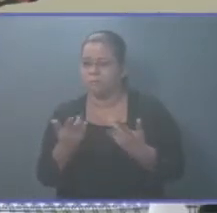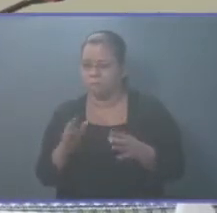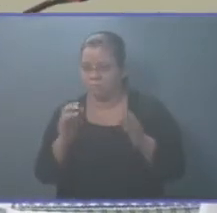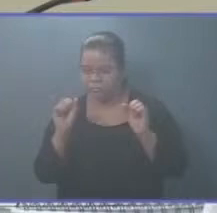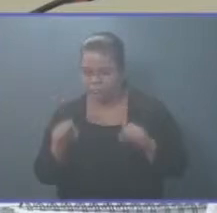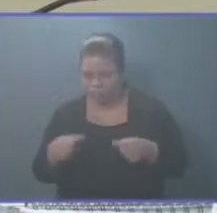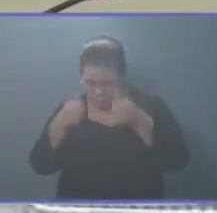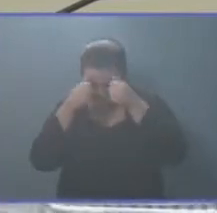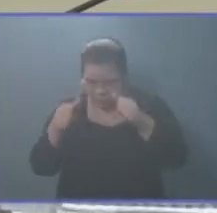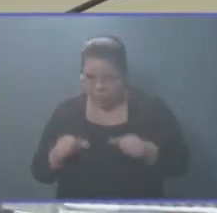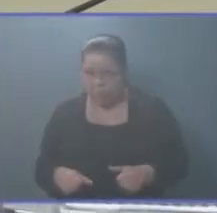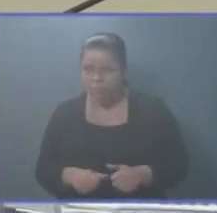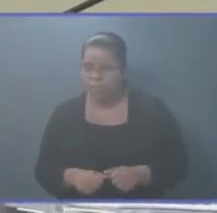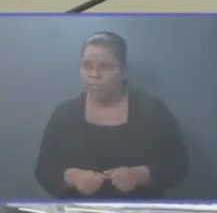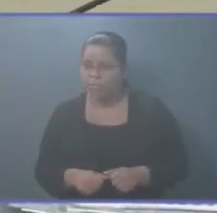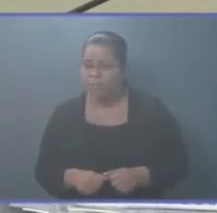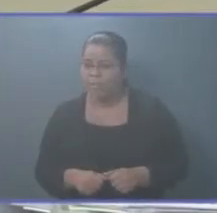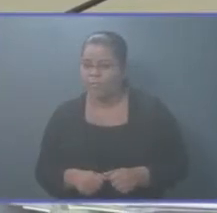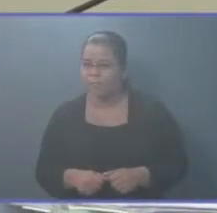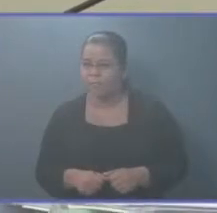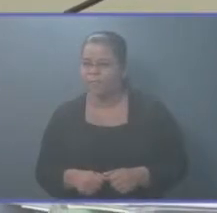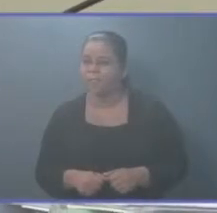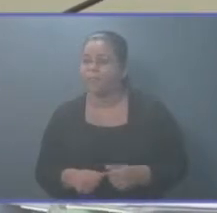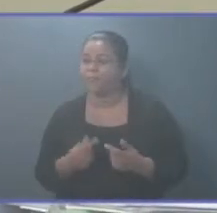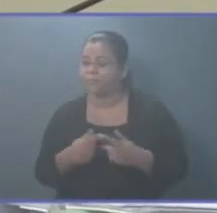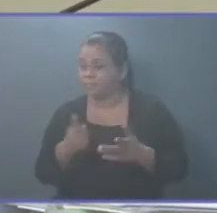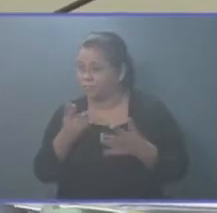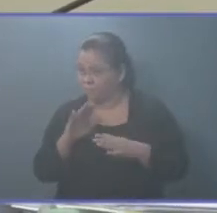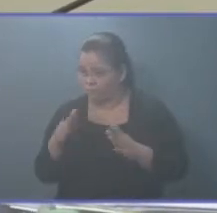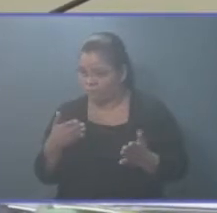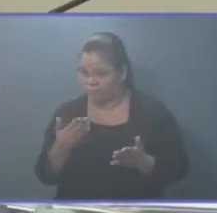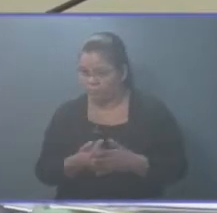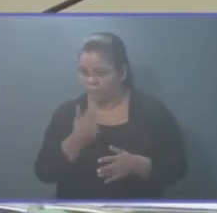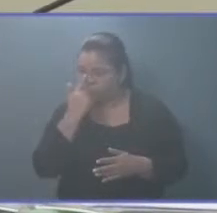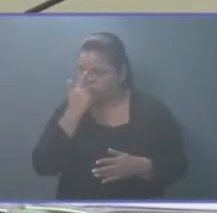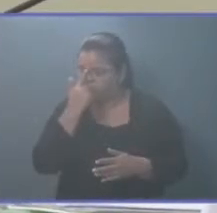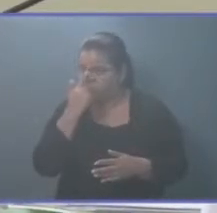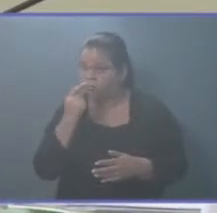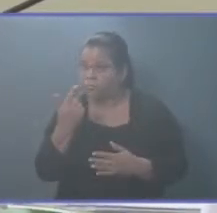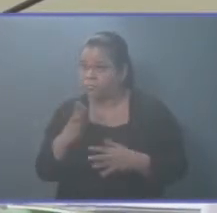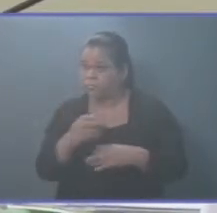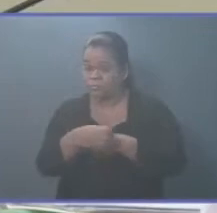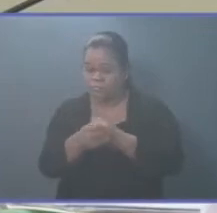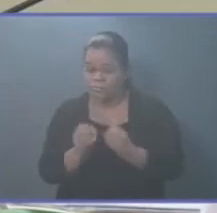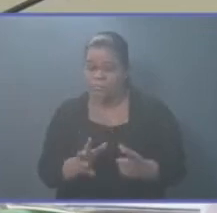Unidad Fiscal Especializada. No, ya se cambió. Entonces quedaría unidades